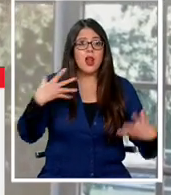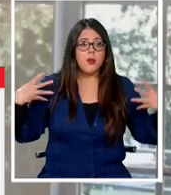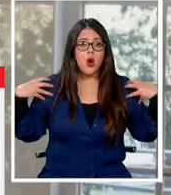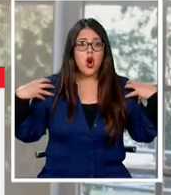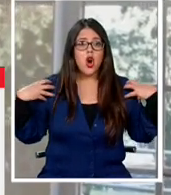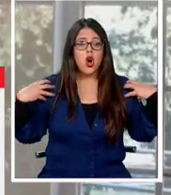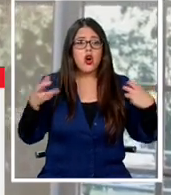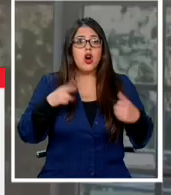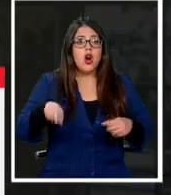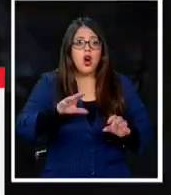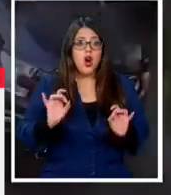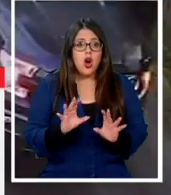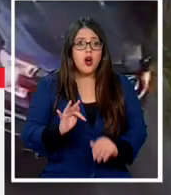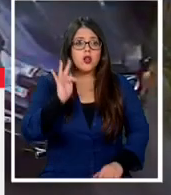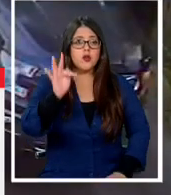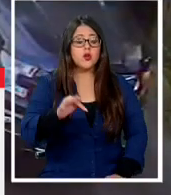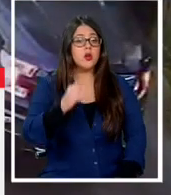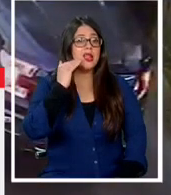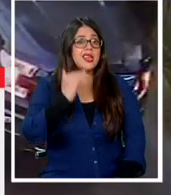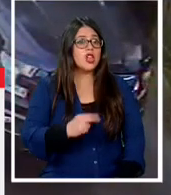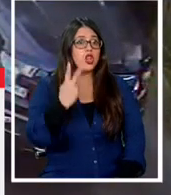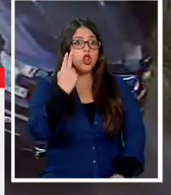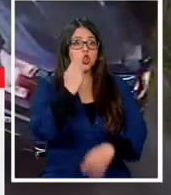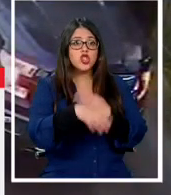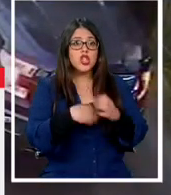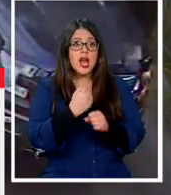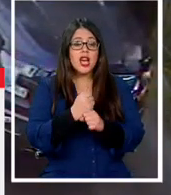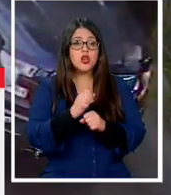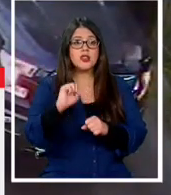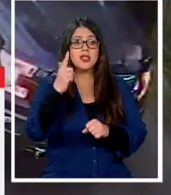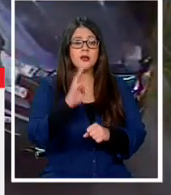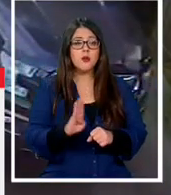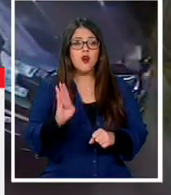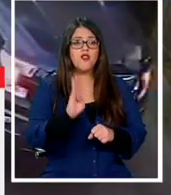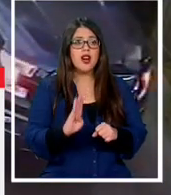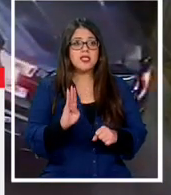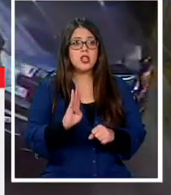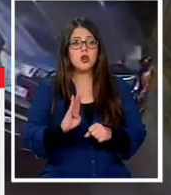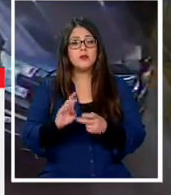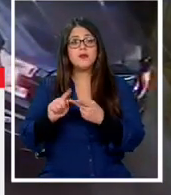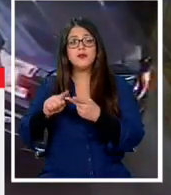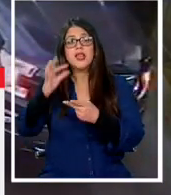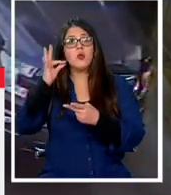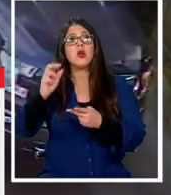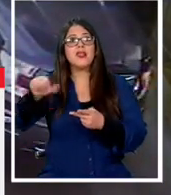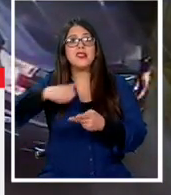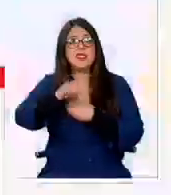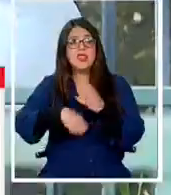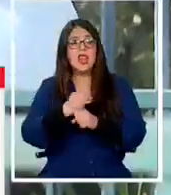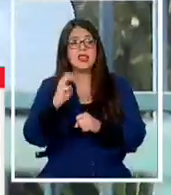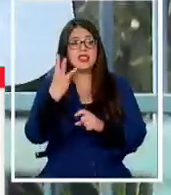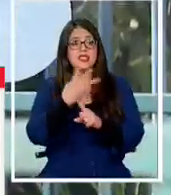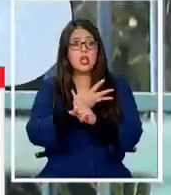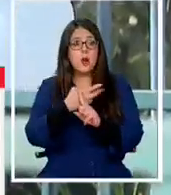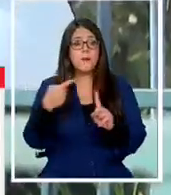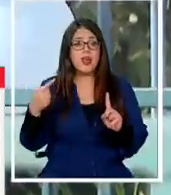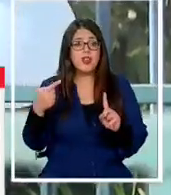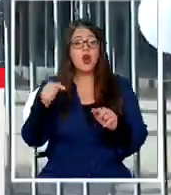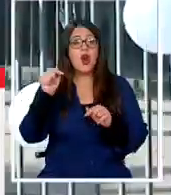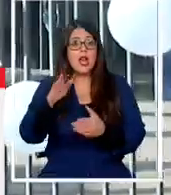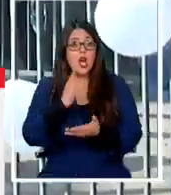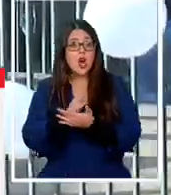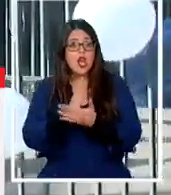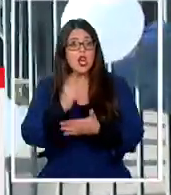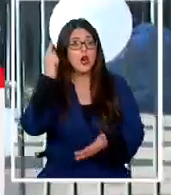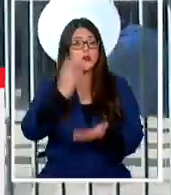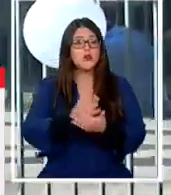irresponsables vuelvan a repetirse. El niño de 12 años está en séptimo básico, mientras que la de 16 en tercero medio. El